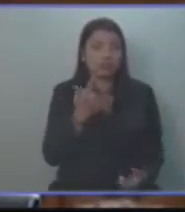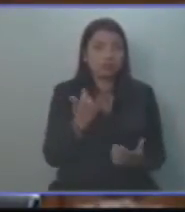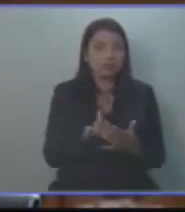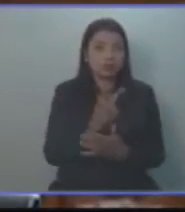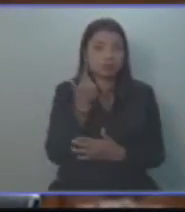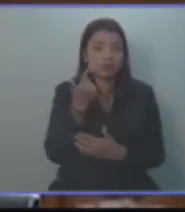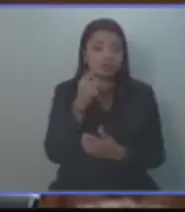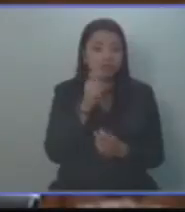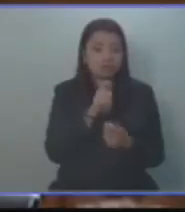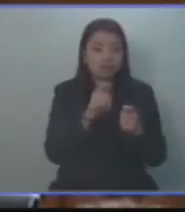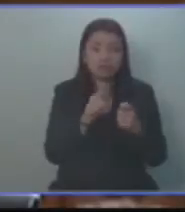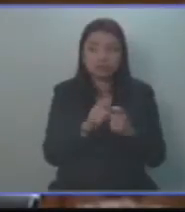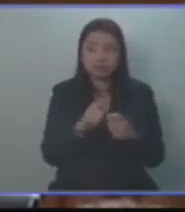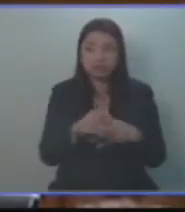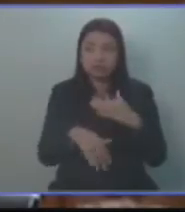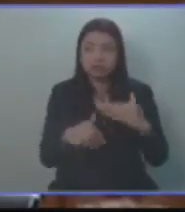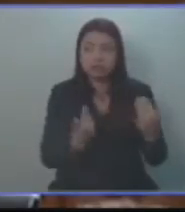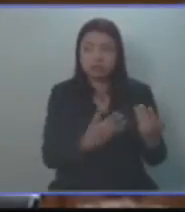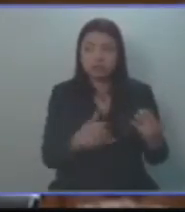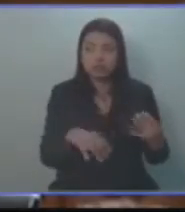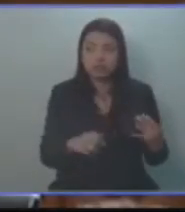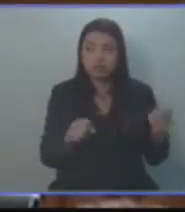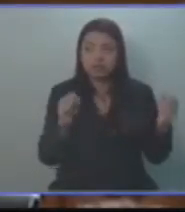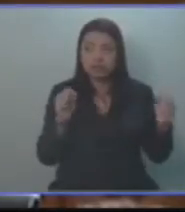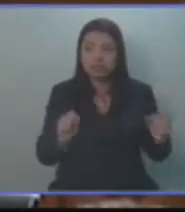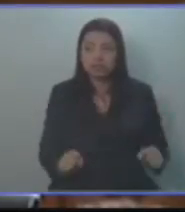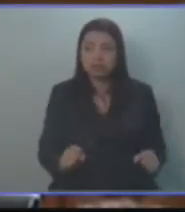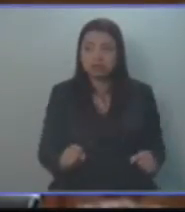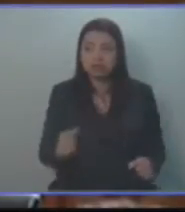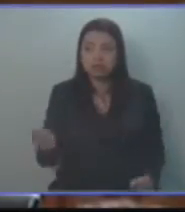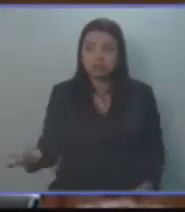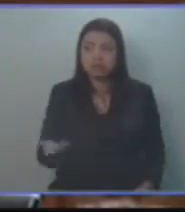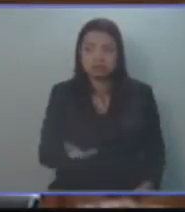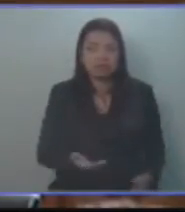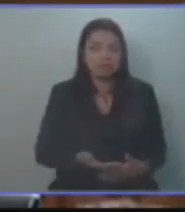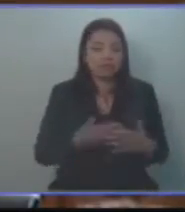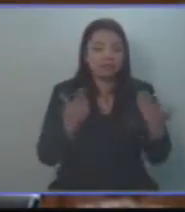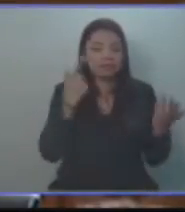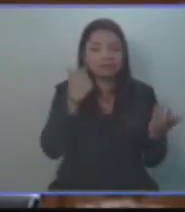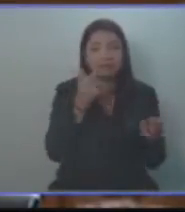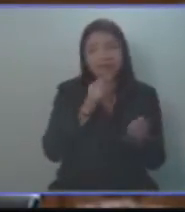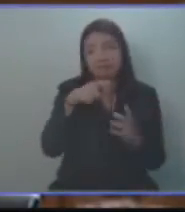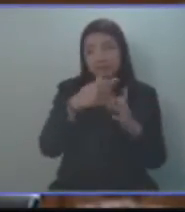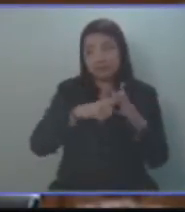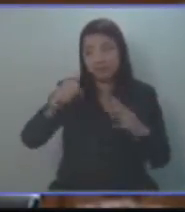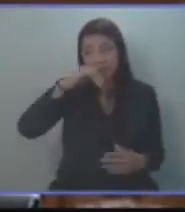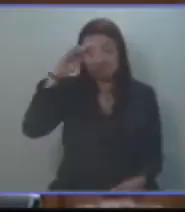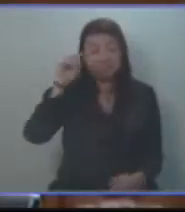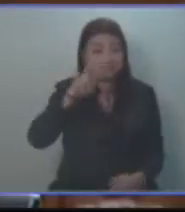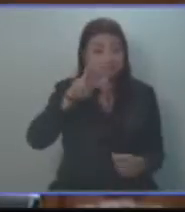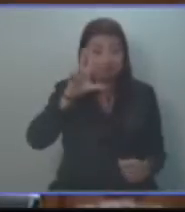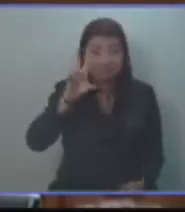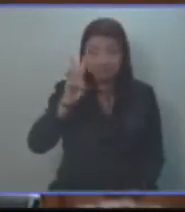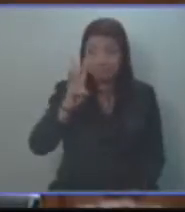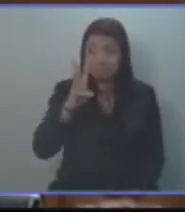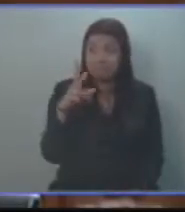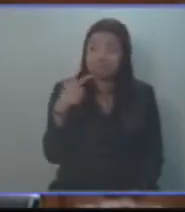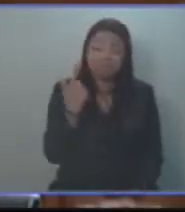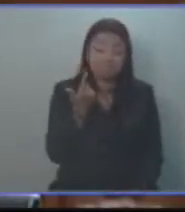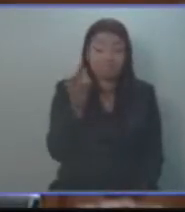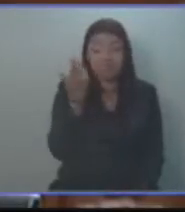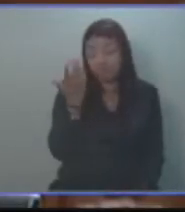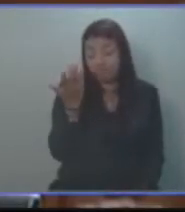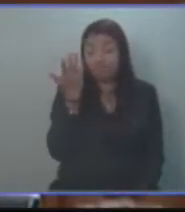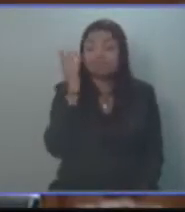universidad respectiva. Casos especiales, aspirantes extranjeros, artículo 37. Cuando se trate